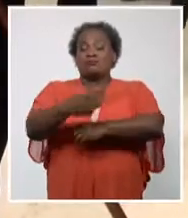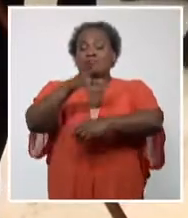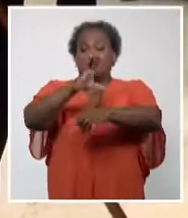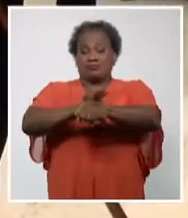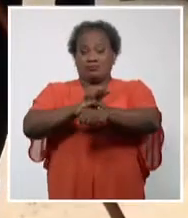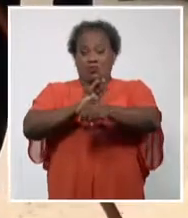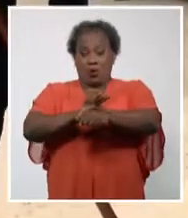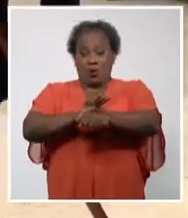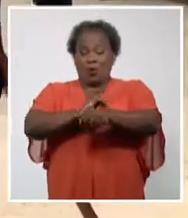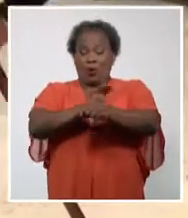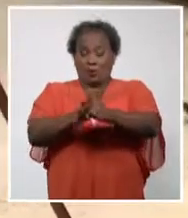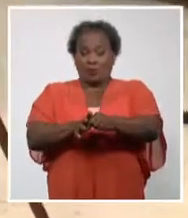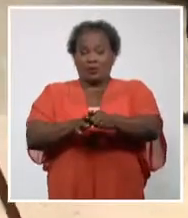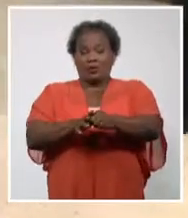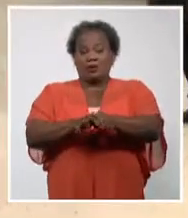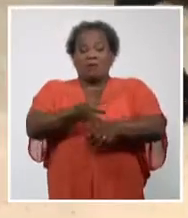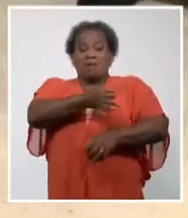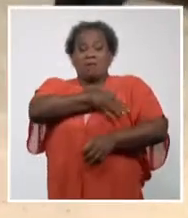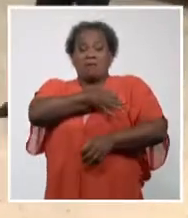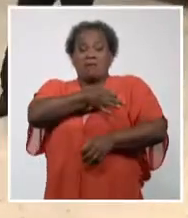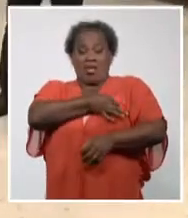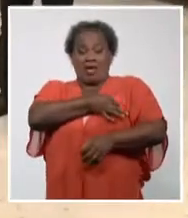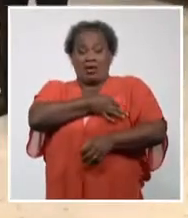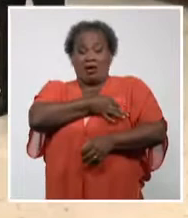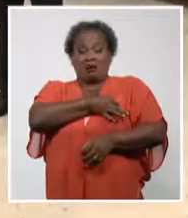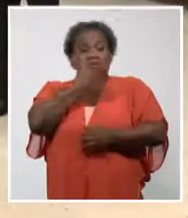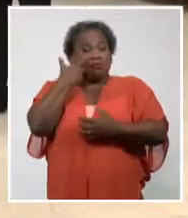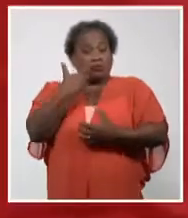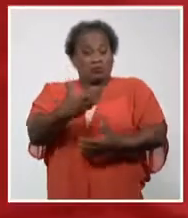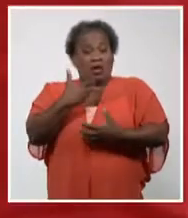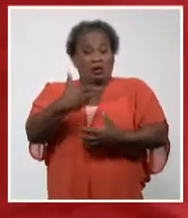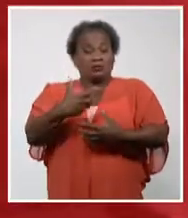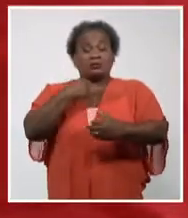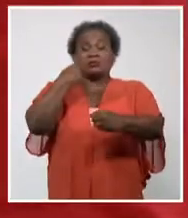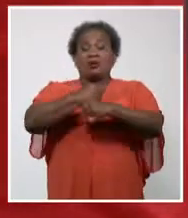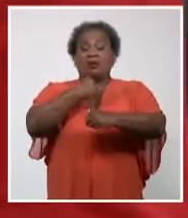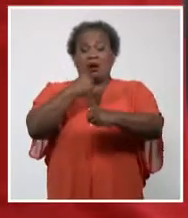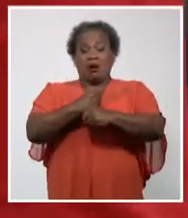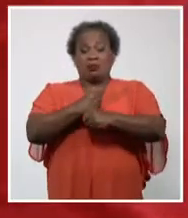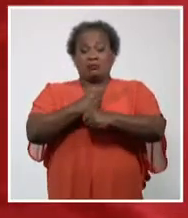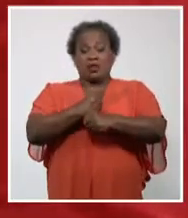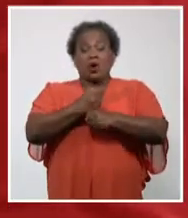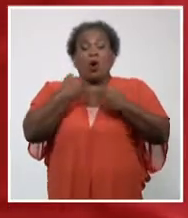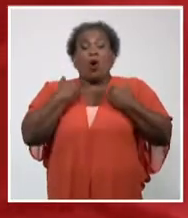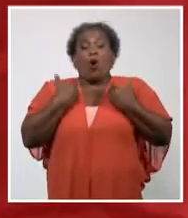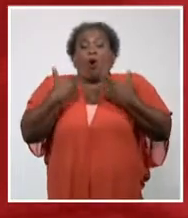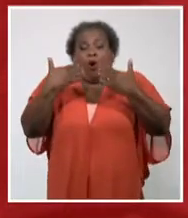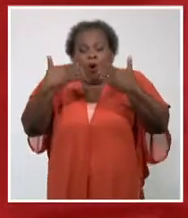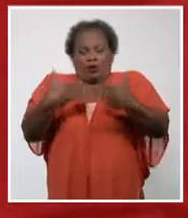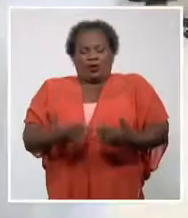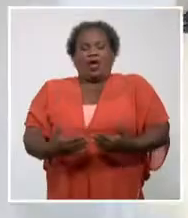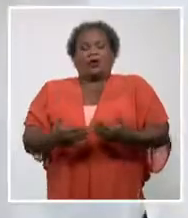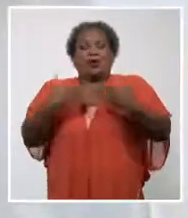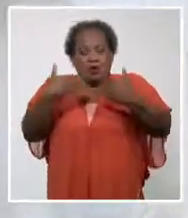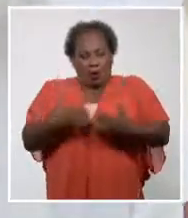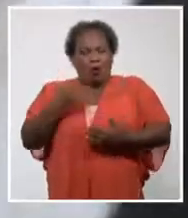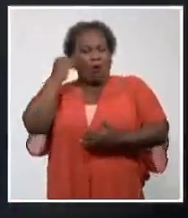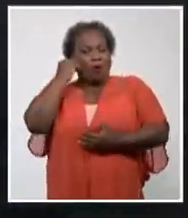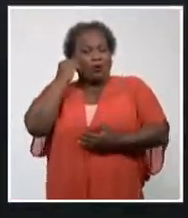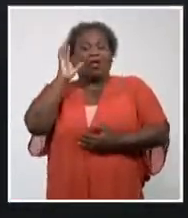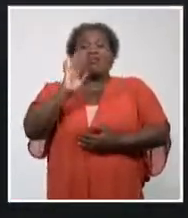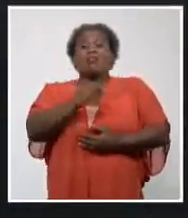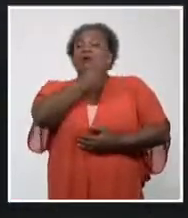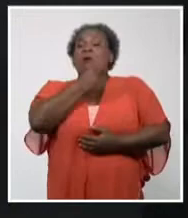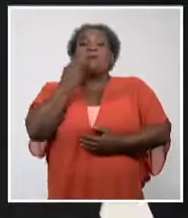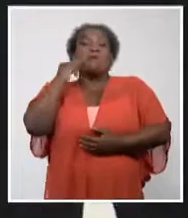reconocidos con la medalla hazaña laboral honrar honra dijo martín y el movimiento obrero